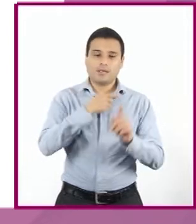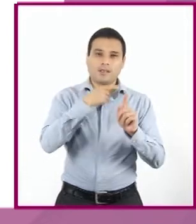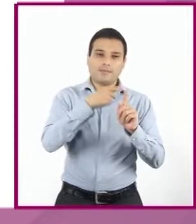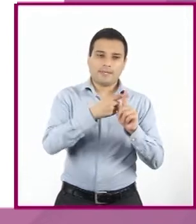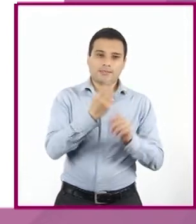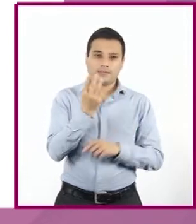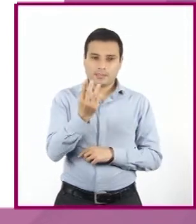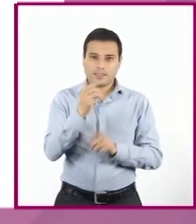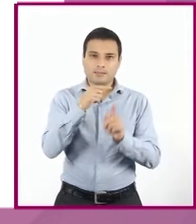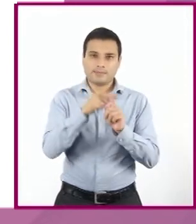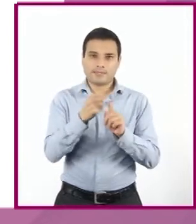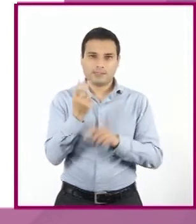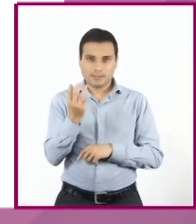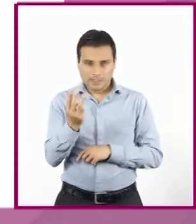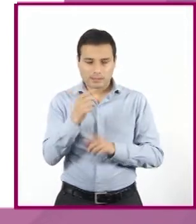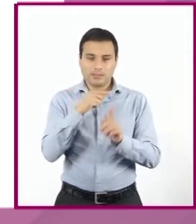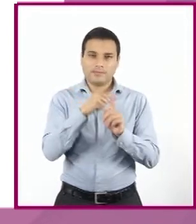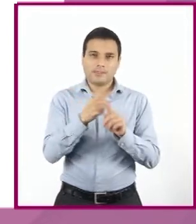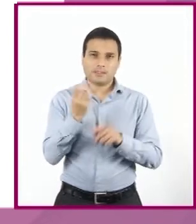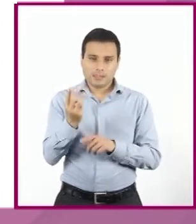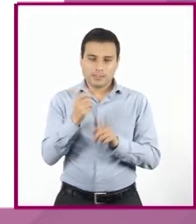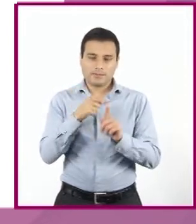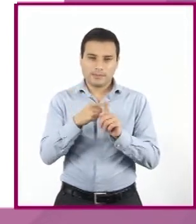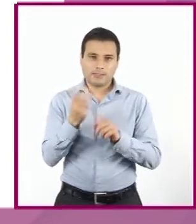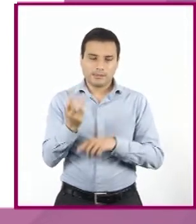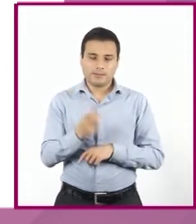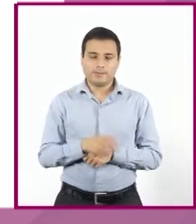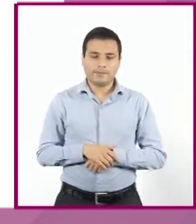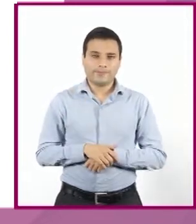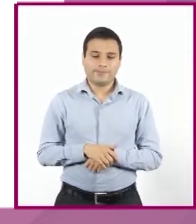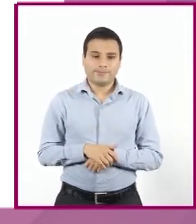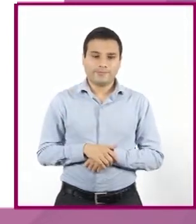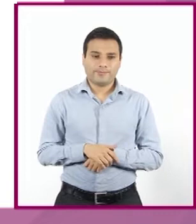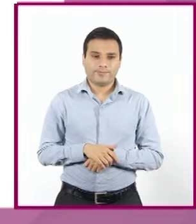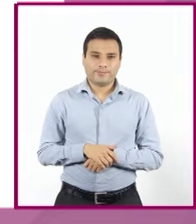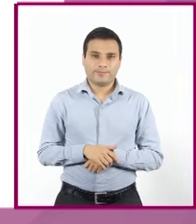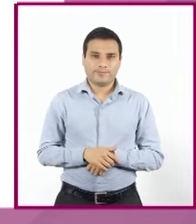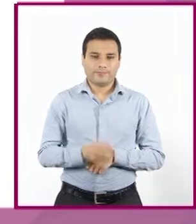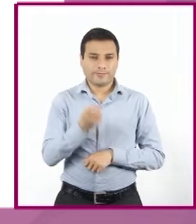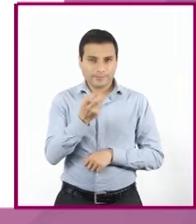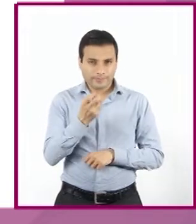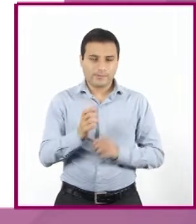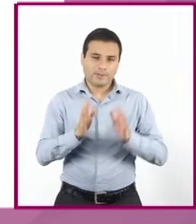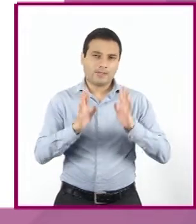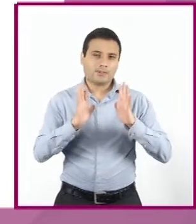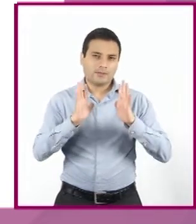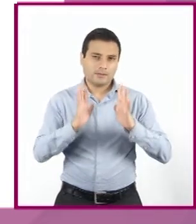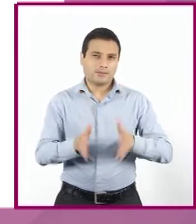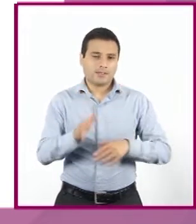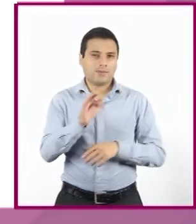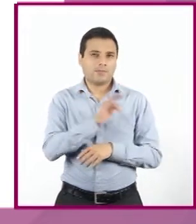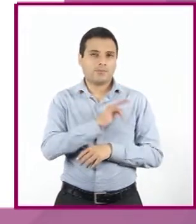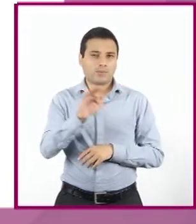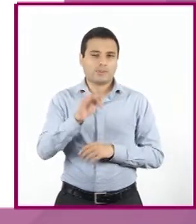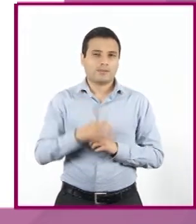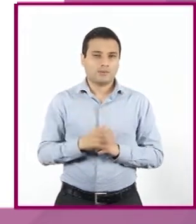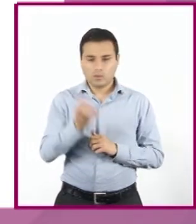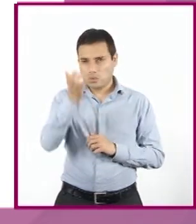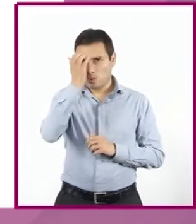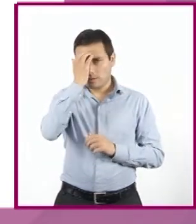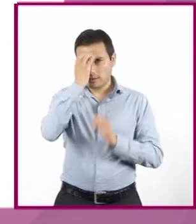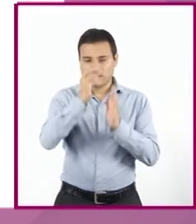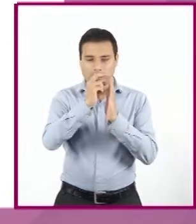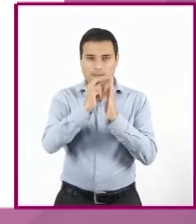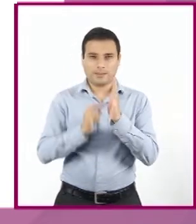que representa cualquier término de la sucesión. Con esto, tenemos la primera parte de la expresión que representa la